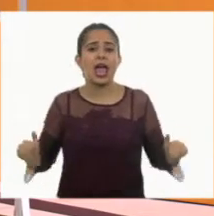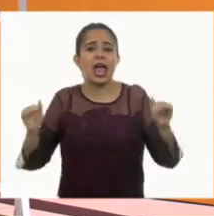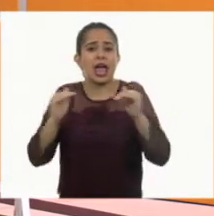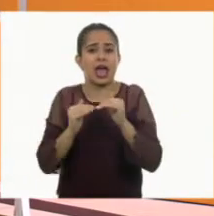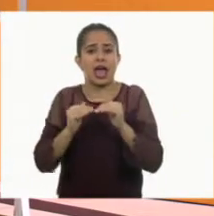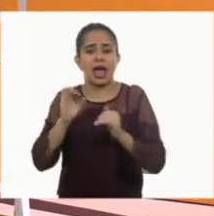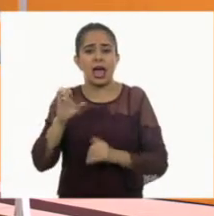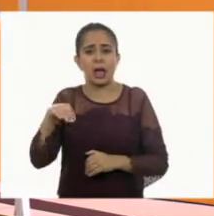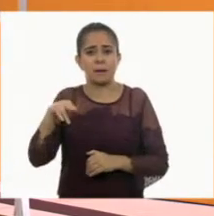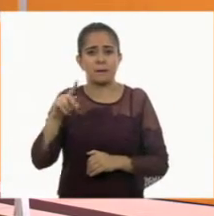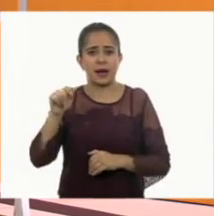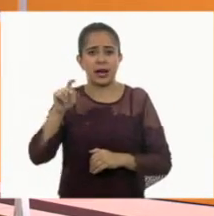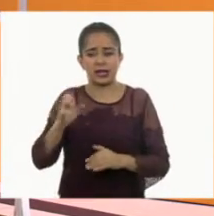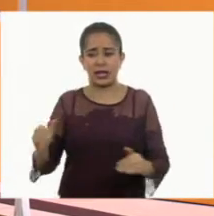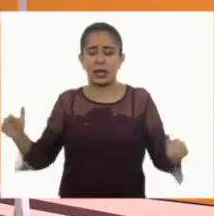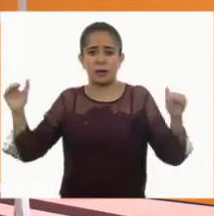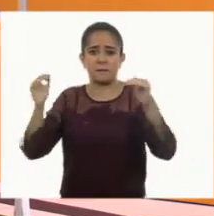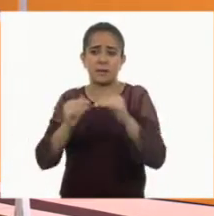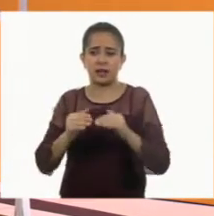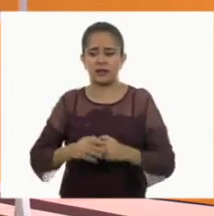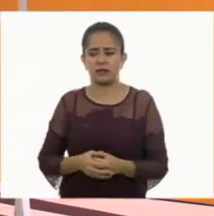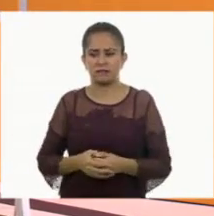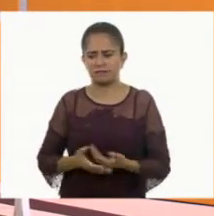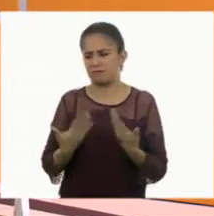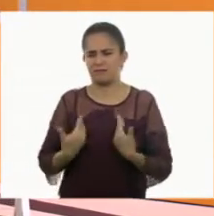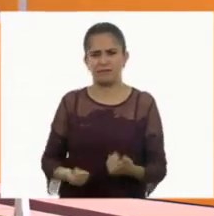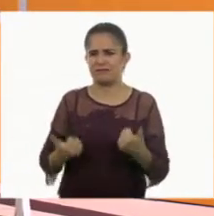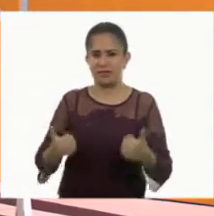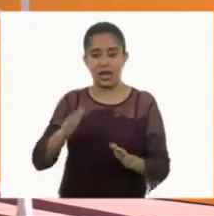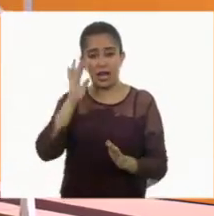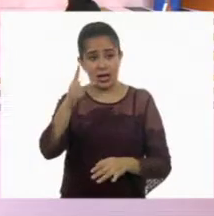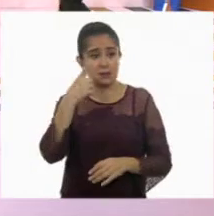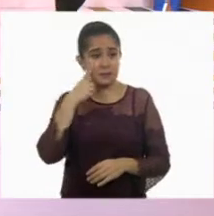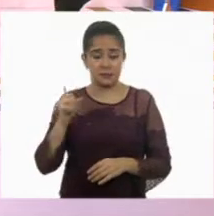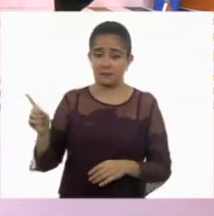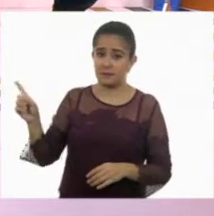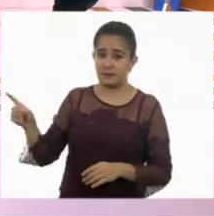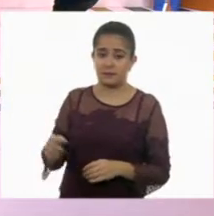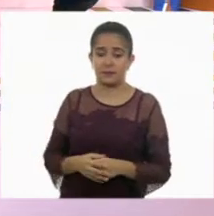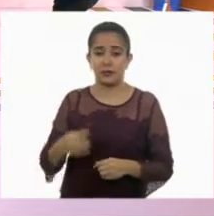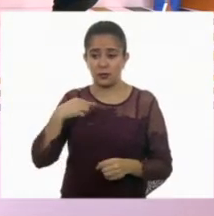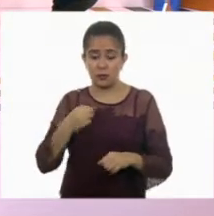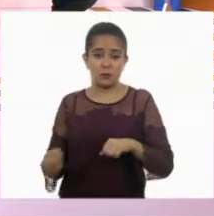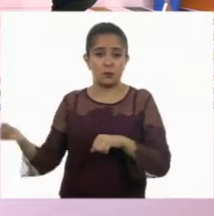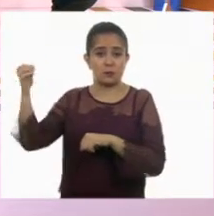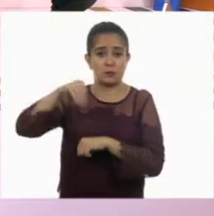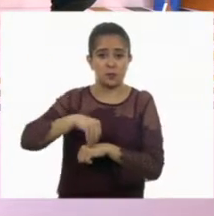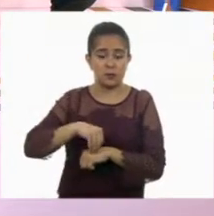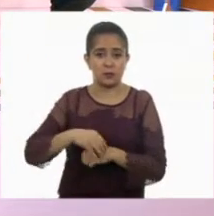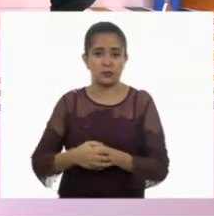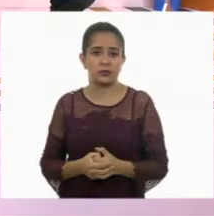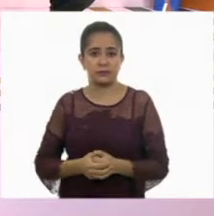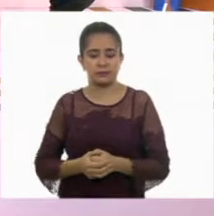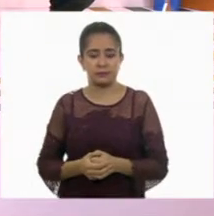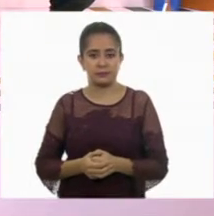chiste. Si yo agarro mi plumón mágico y le pongo